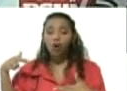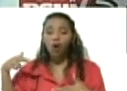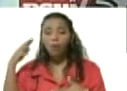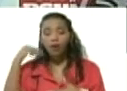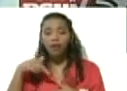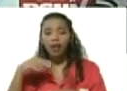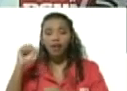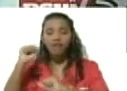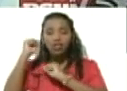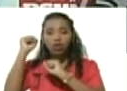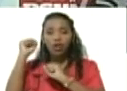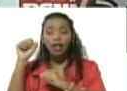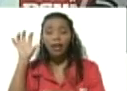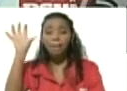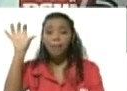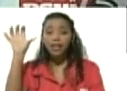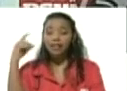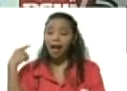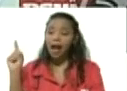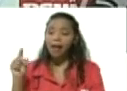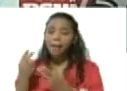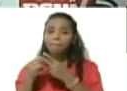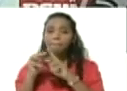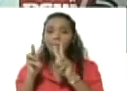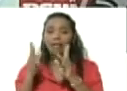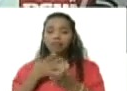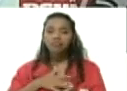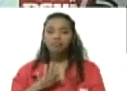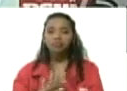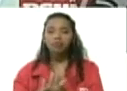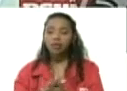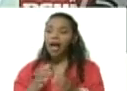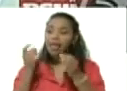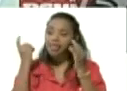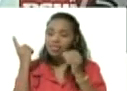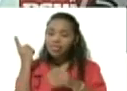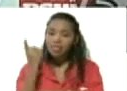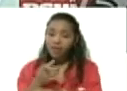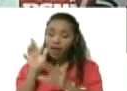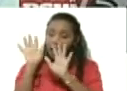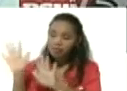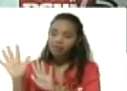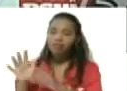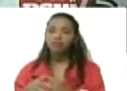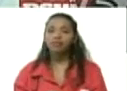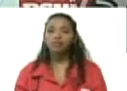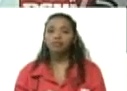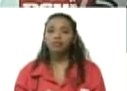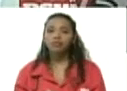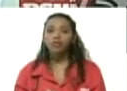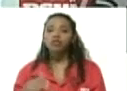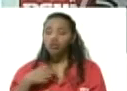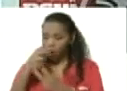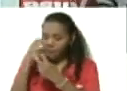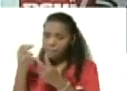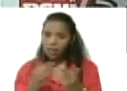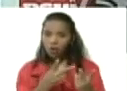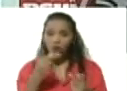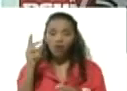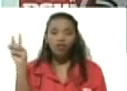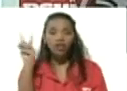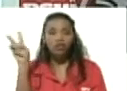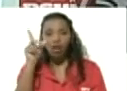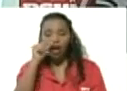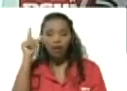que el país estaría en santa paz, como debe ser. Como debe ser. Yo invito a los venezolanos y a